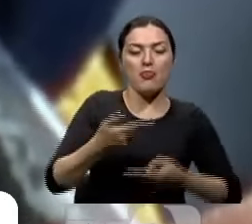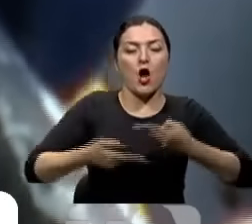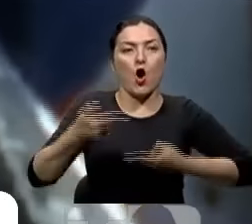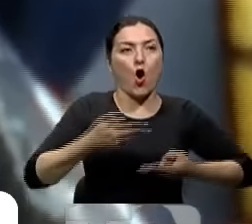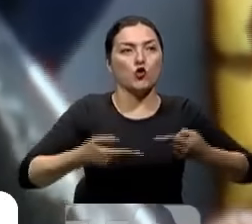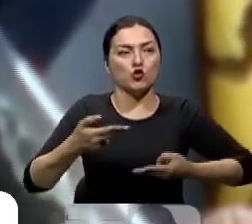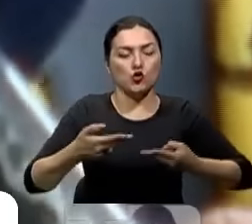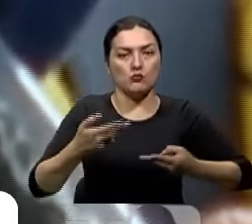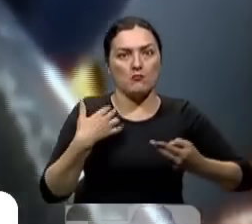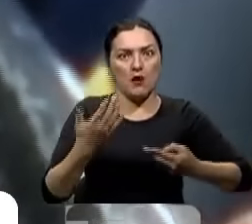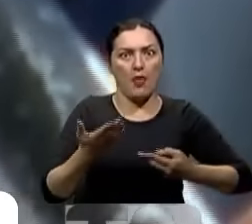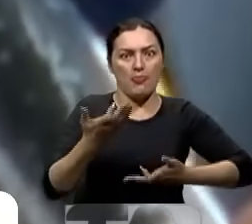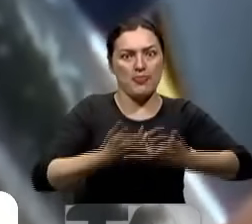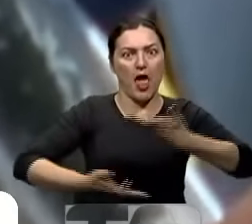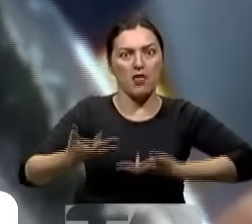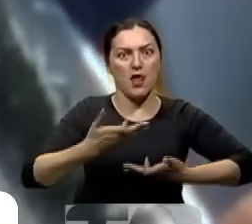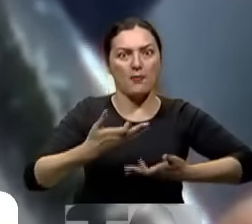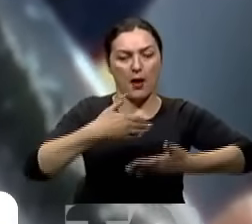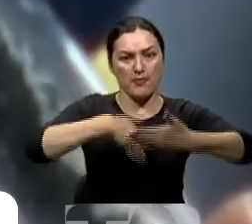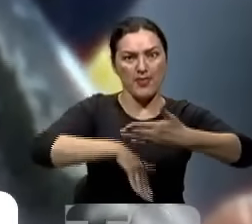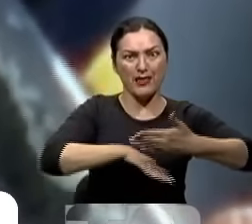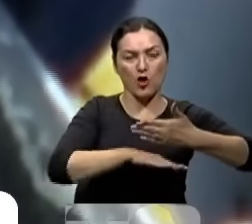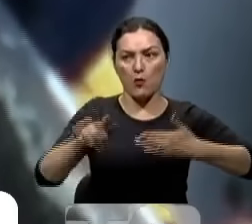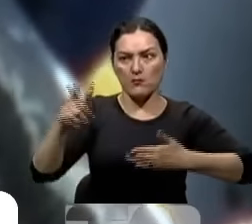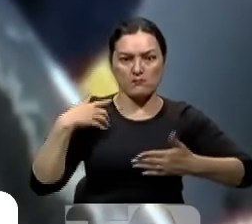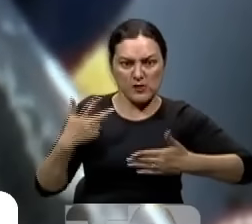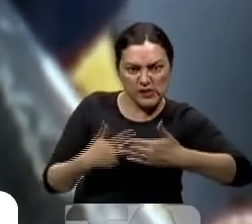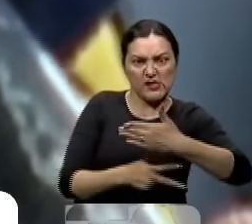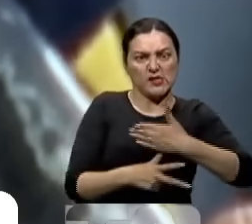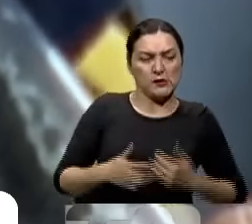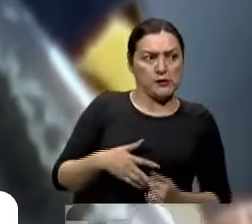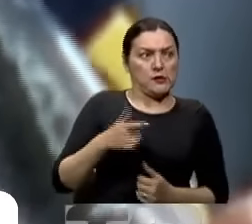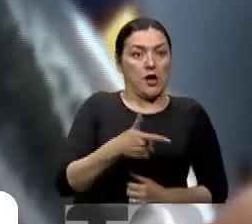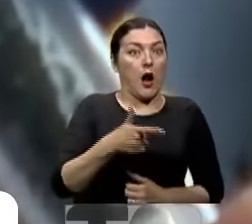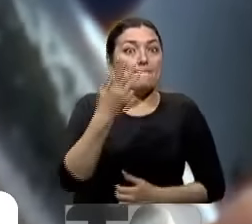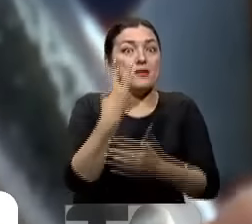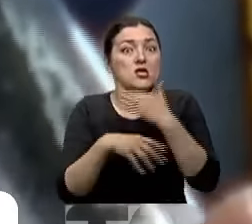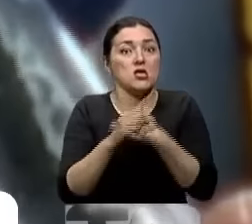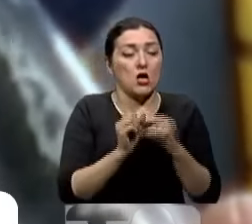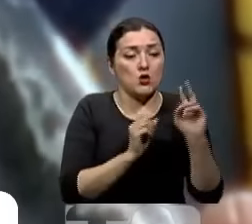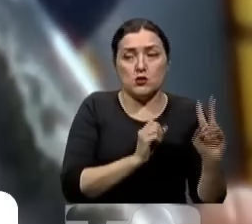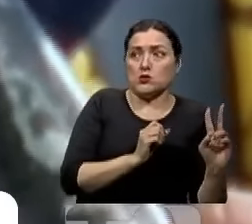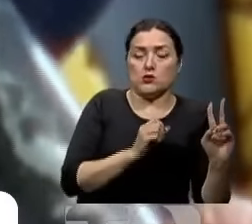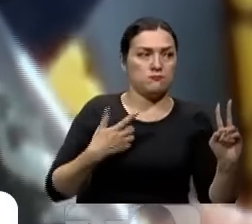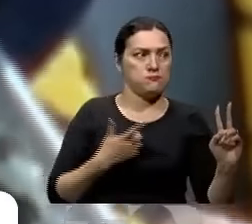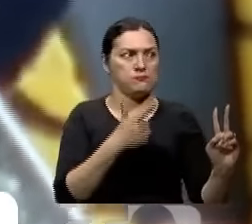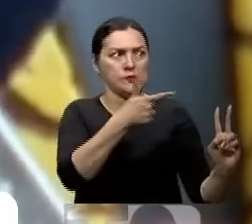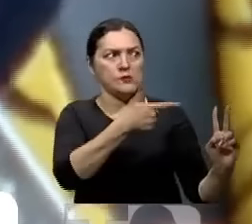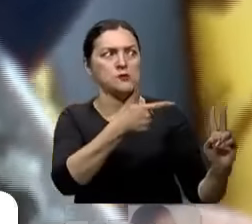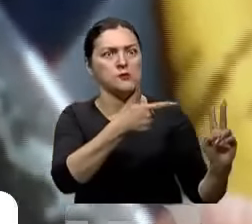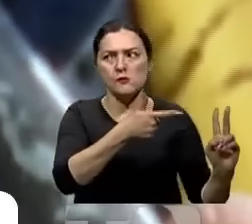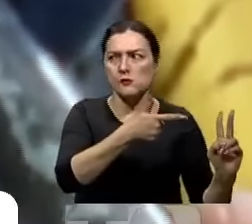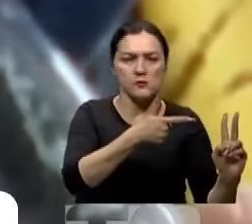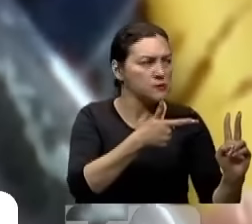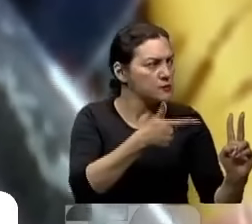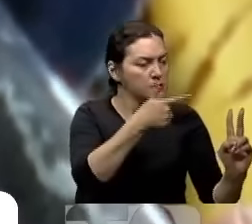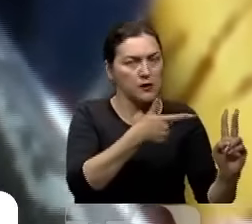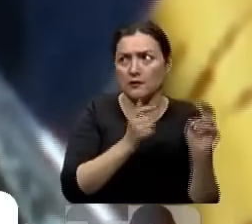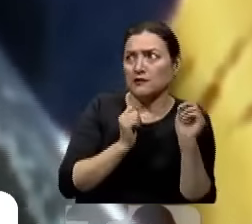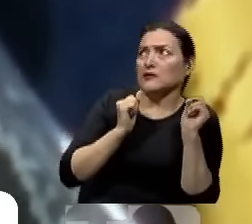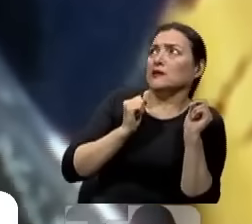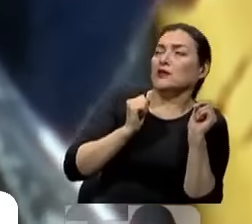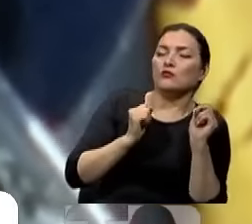niña, y nos apunta con el revólver. Entonces, pero era, creo que era para como retenernos, para él poder tirar el revólver